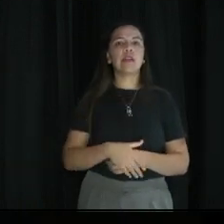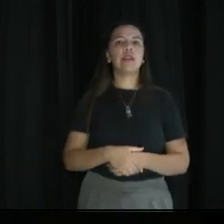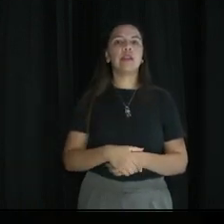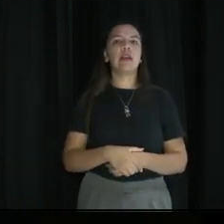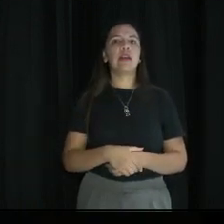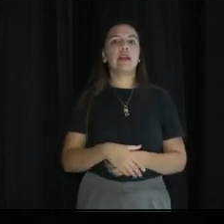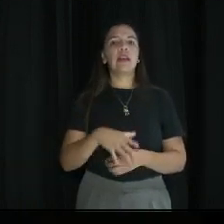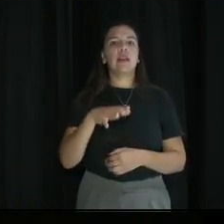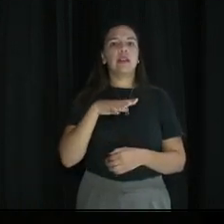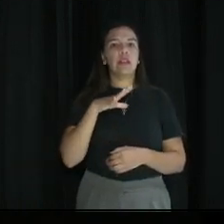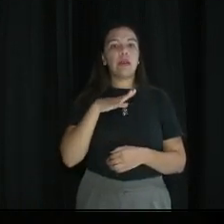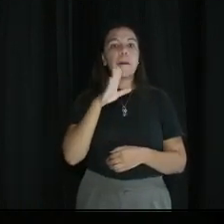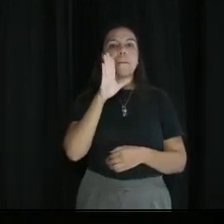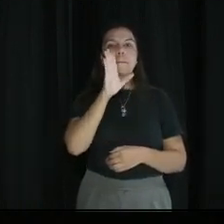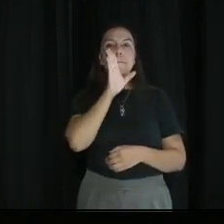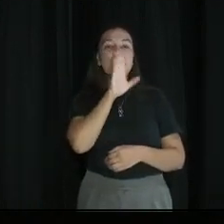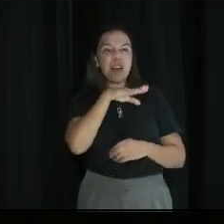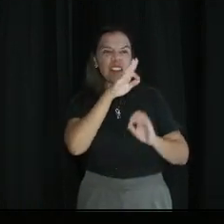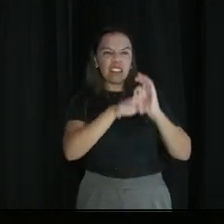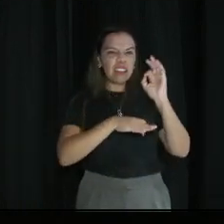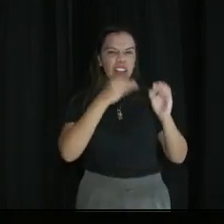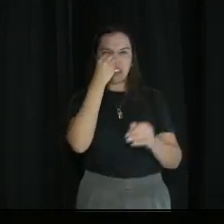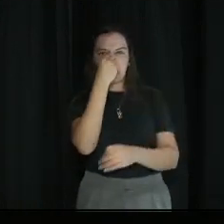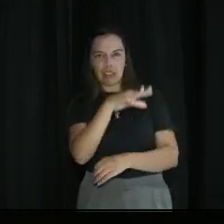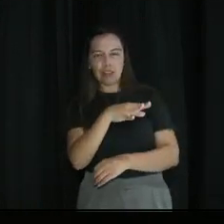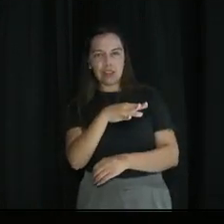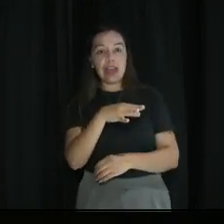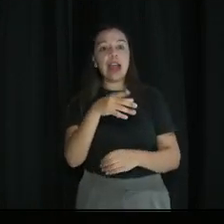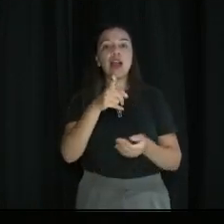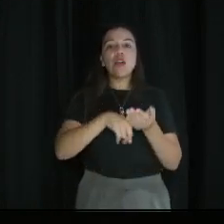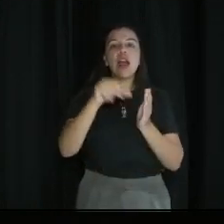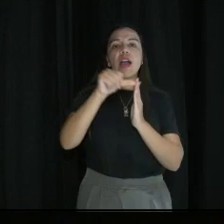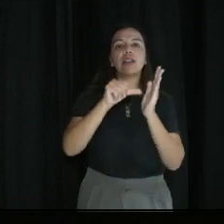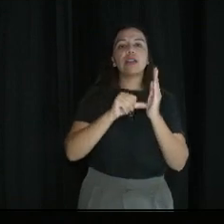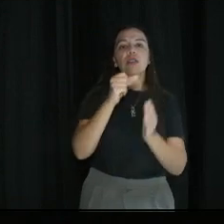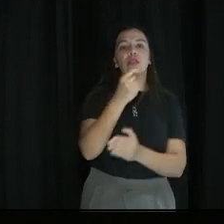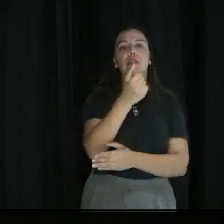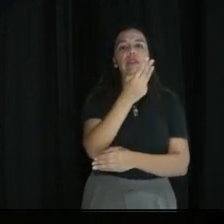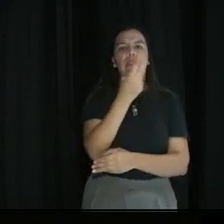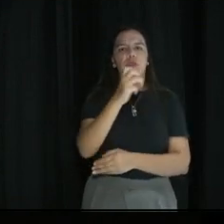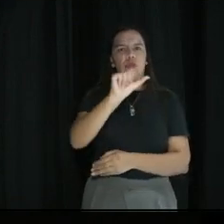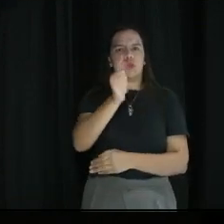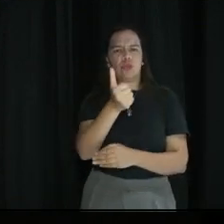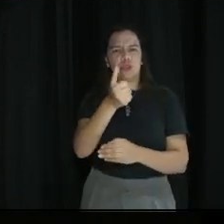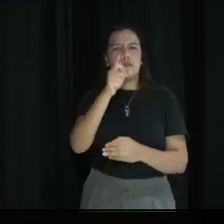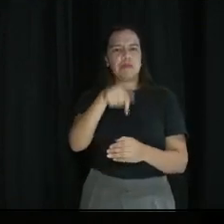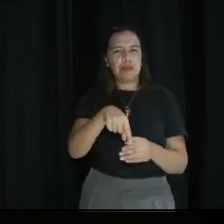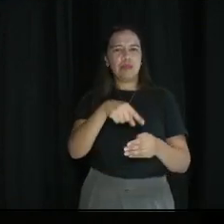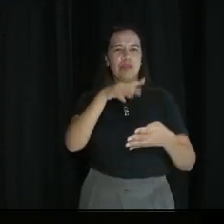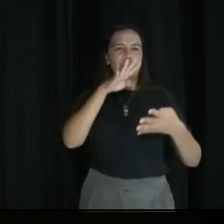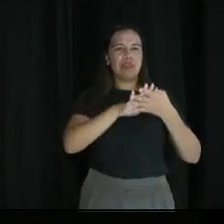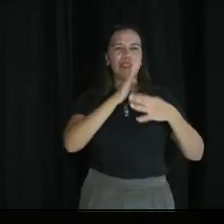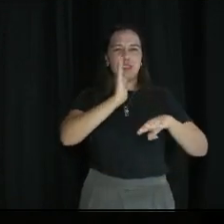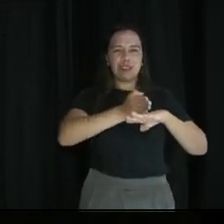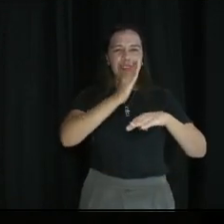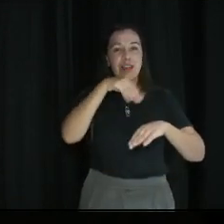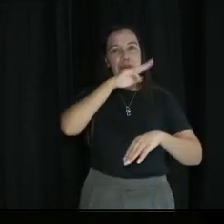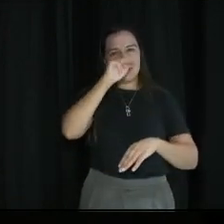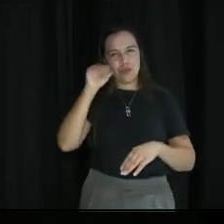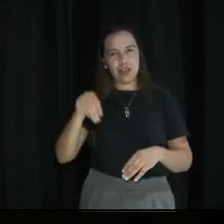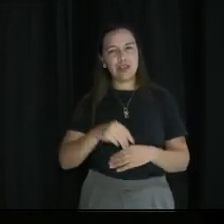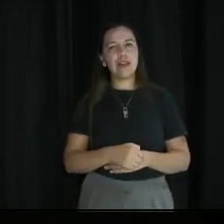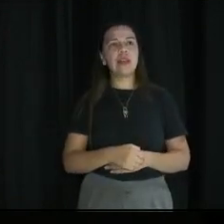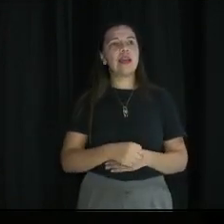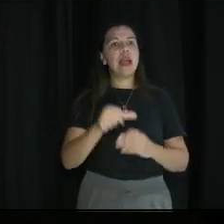el tipo de delito de maltrato animal que se encuentra contemplado en el artículo 311 del Código Penal del Estado de Michoacán, el